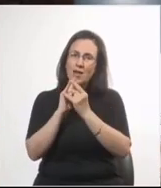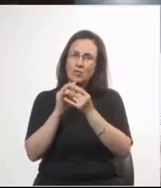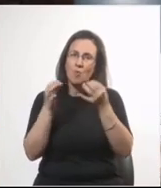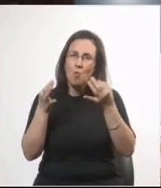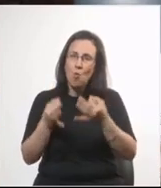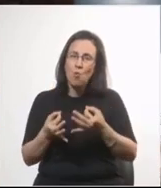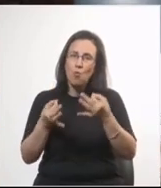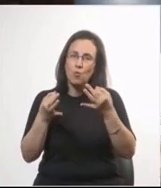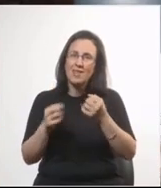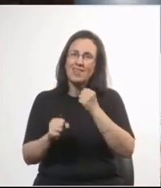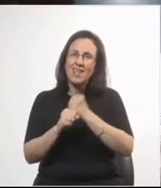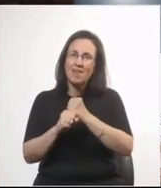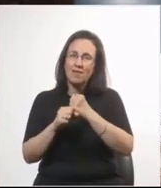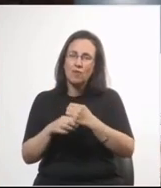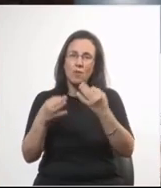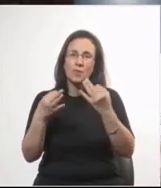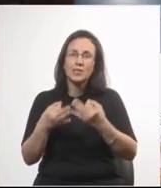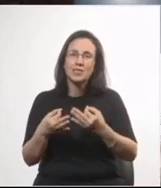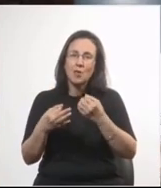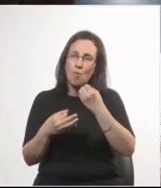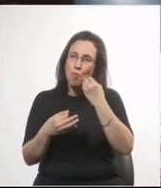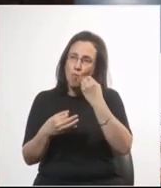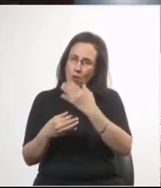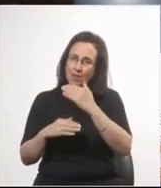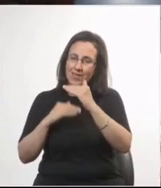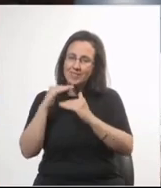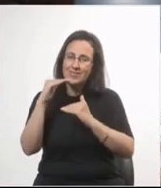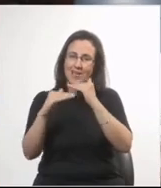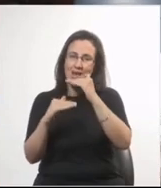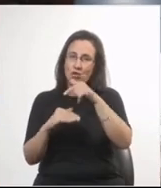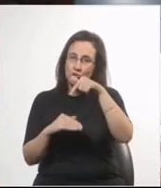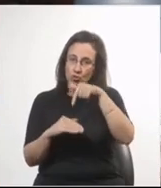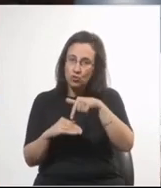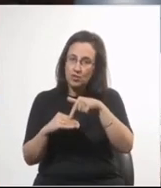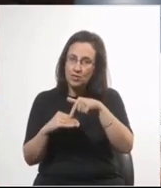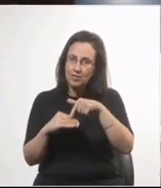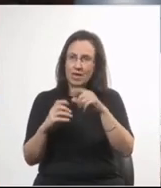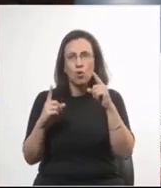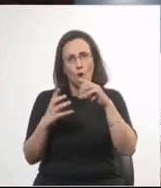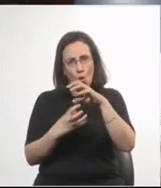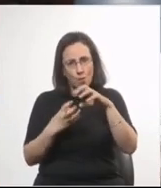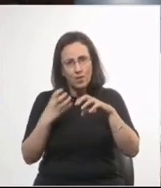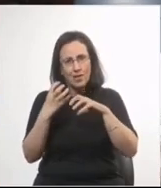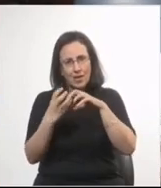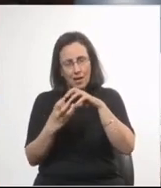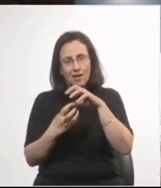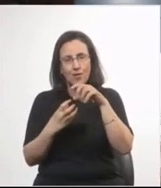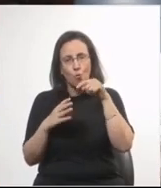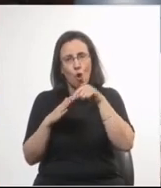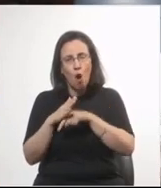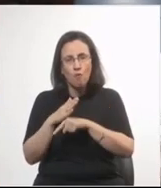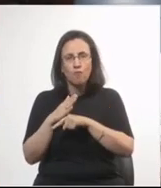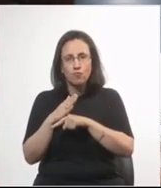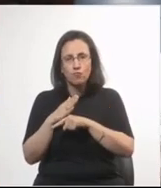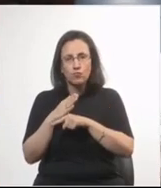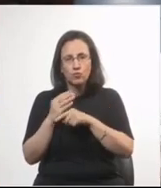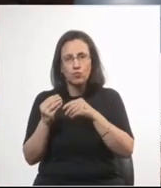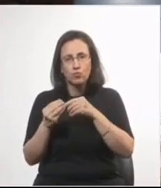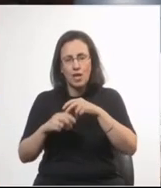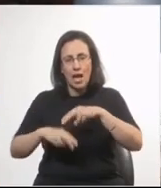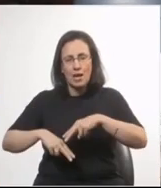con su trabajo el buen desarrollo de este complejo e intenso proceso de análisis y